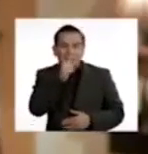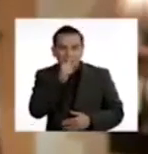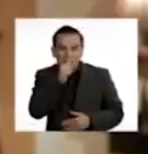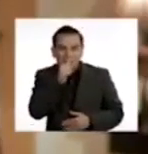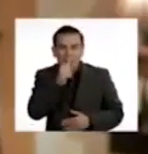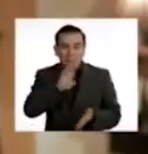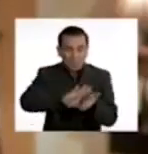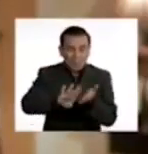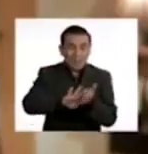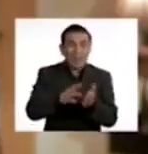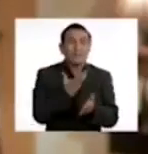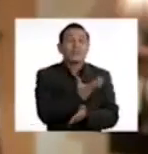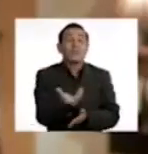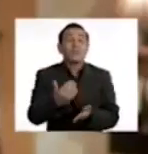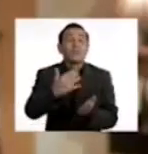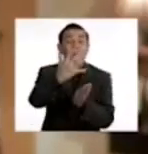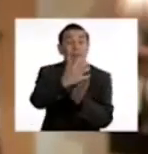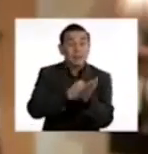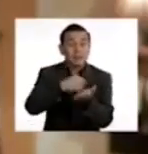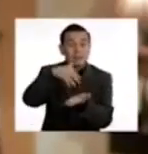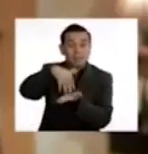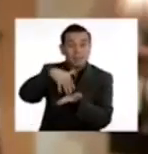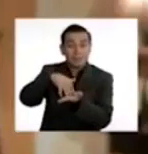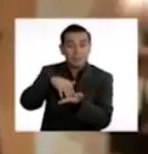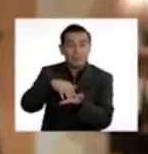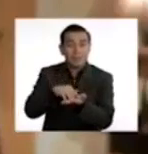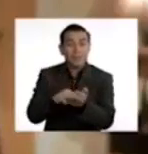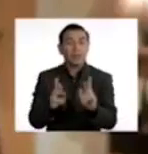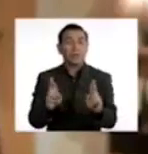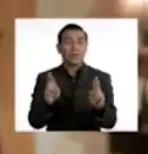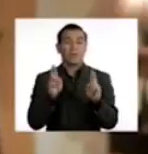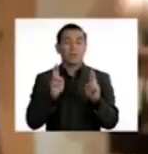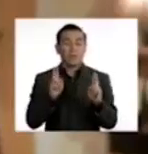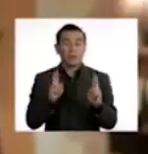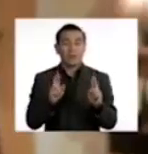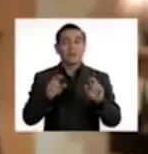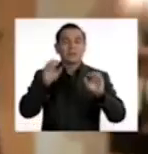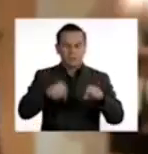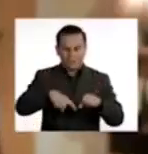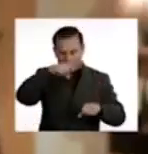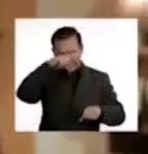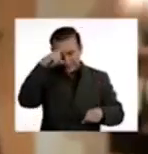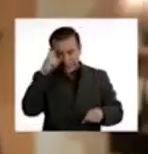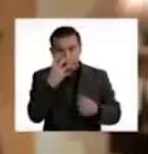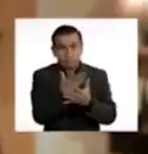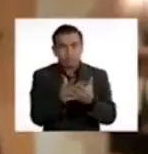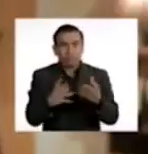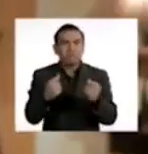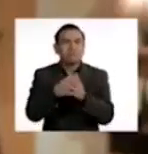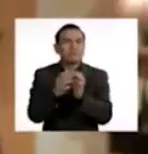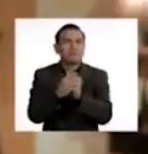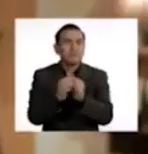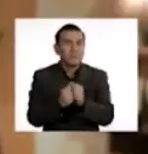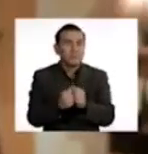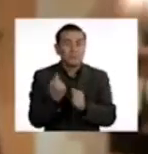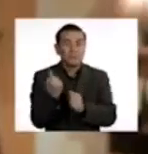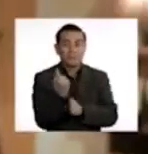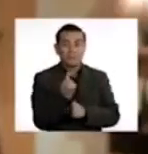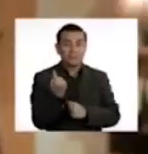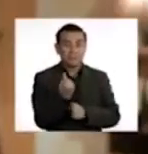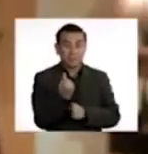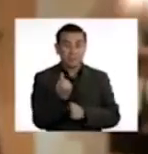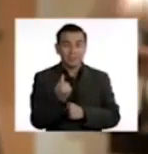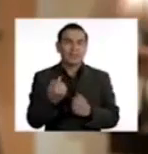todo pagado con el dinero del pueblo lo que se esperaría de nosotros al menos es que trabajemos y nos dediquemos a solucionar los problemas de la gente